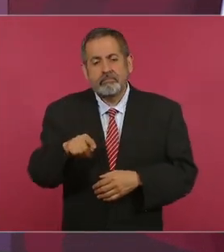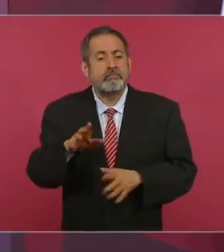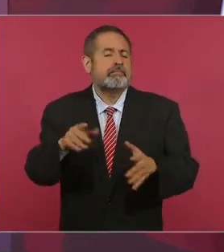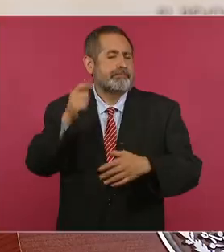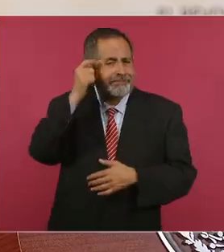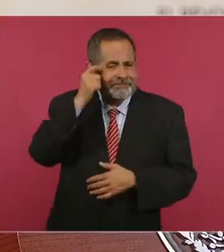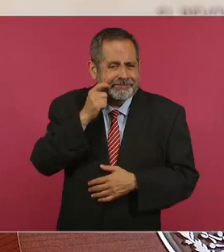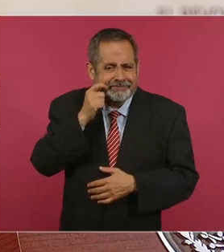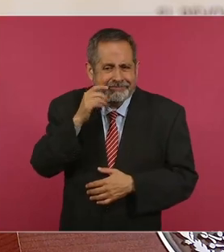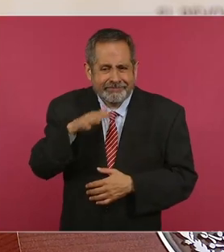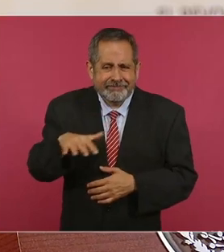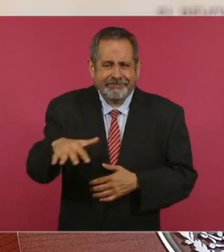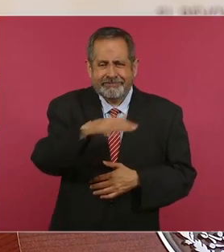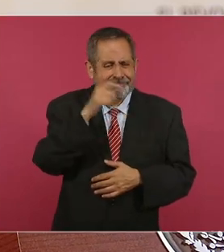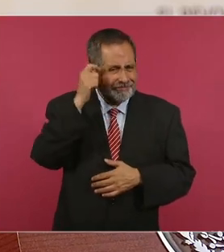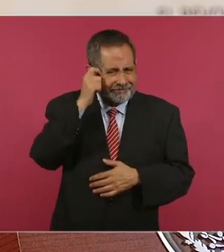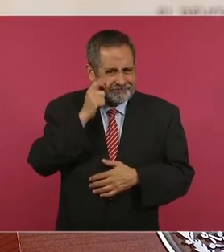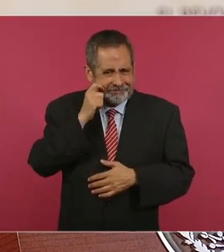Guerrero,